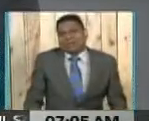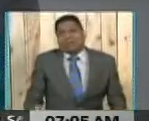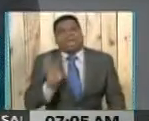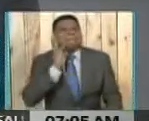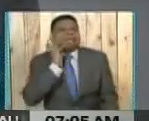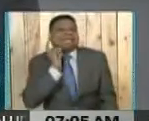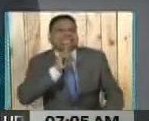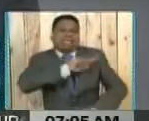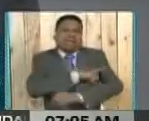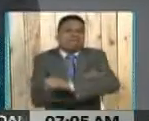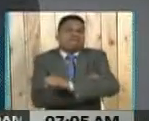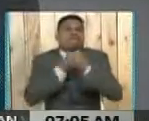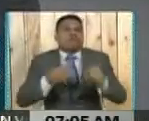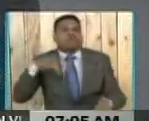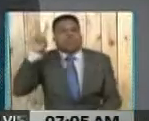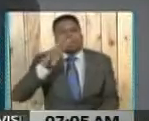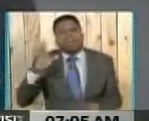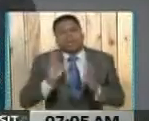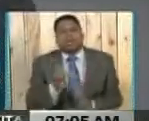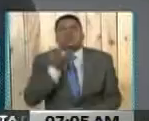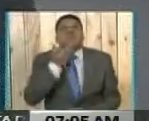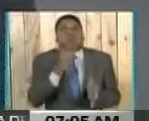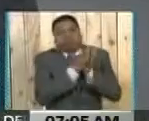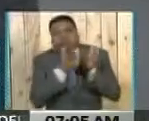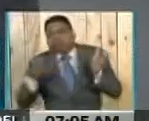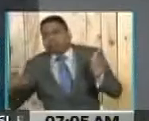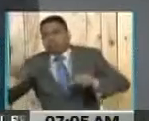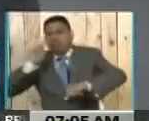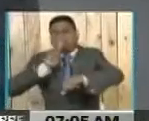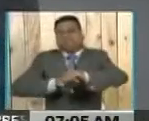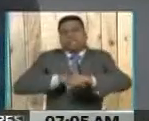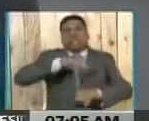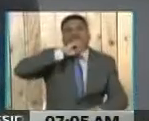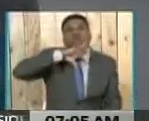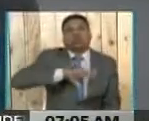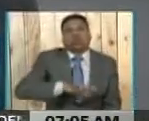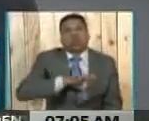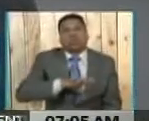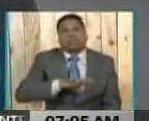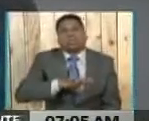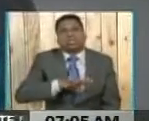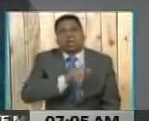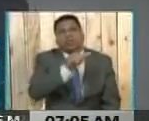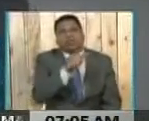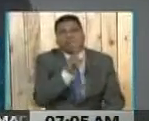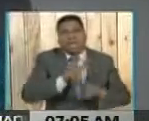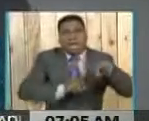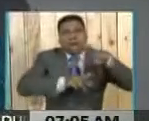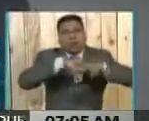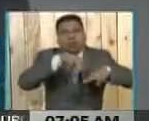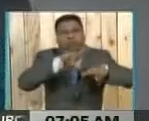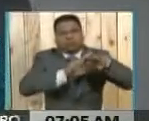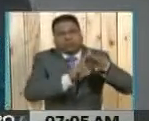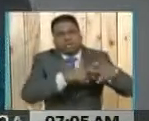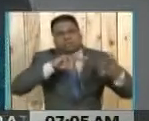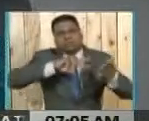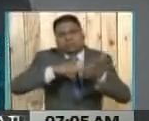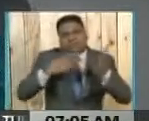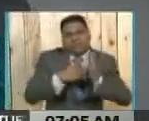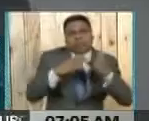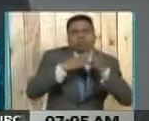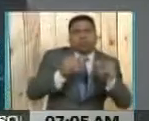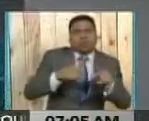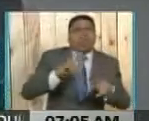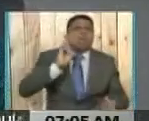venezolanos. Cómo ustedes a lo largo del tiempo de la historia han ido reconstruyendo y resignificando la figura de